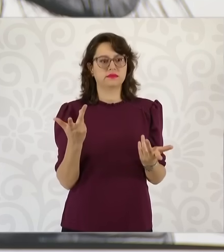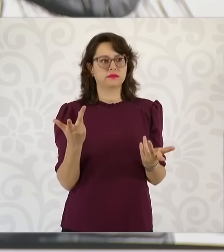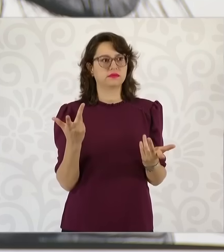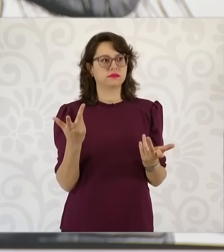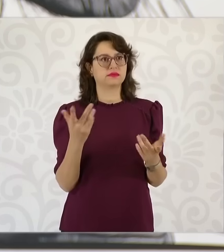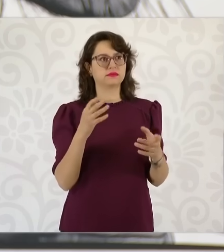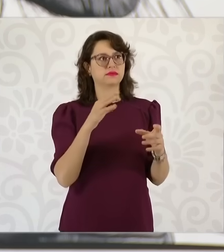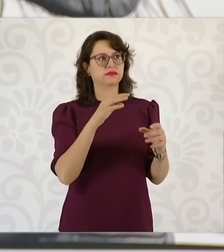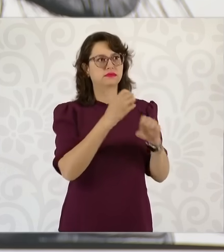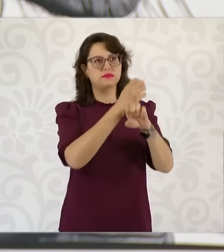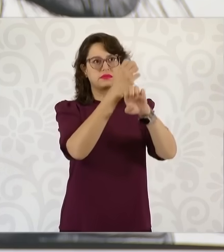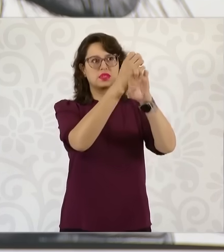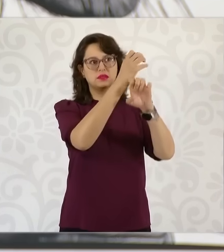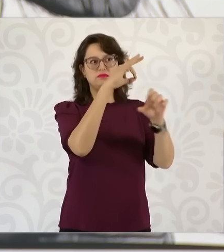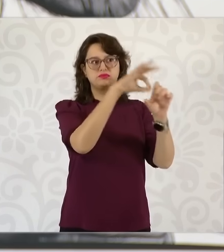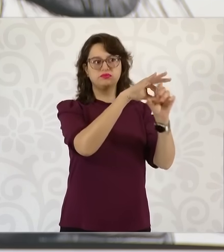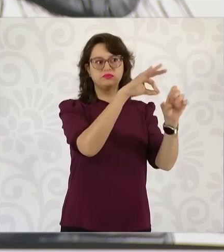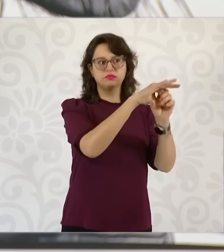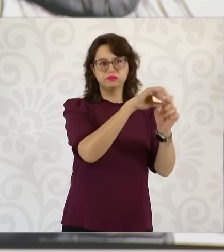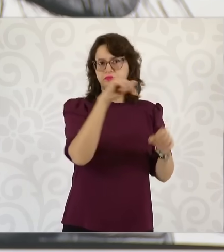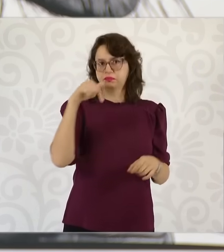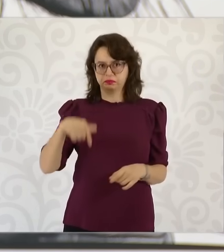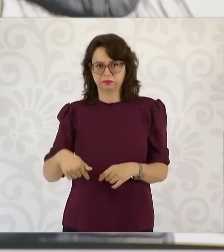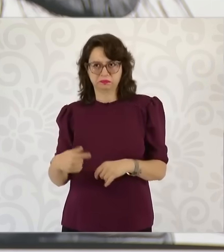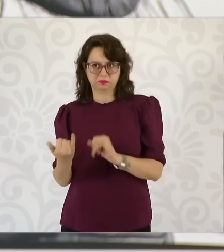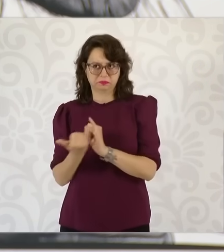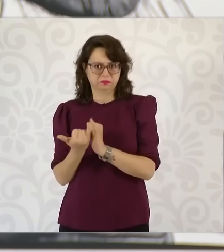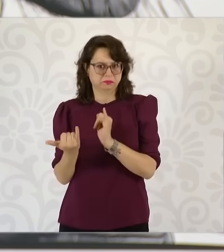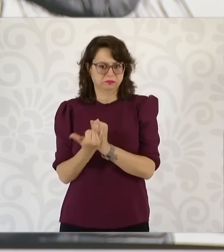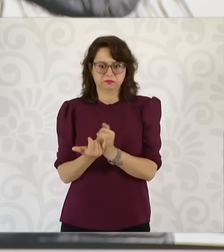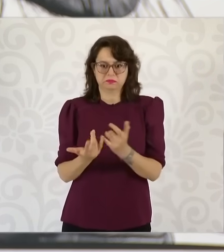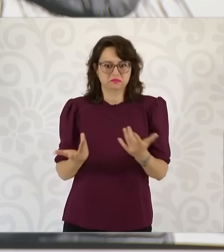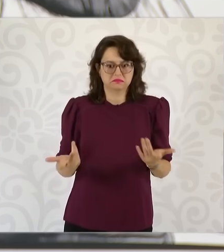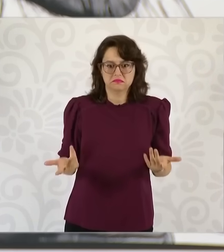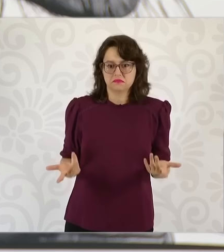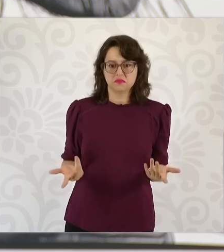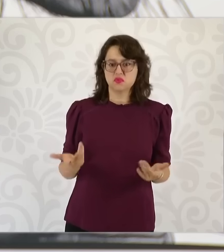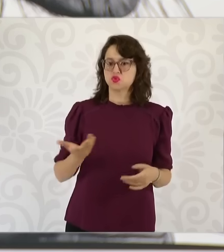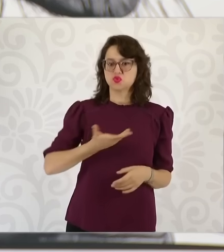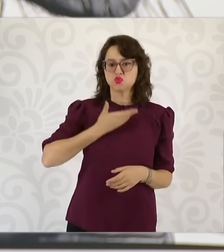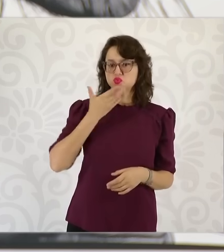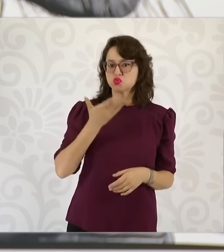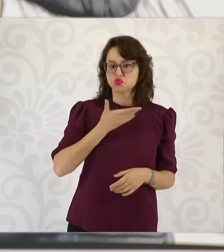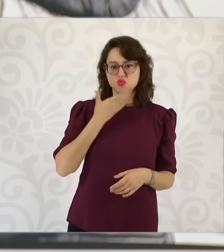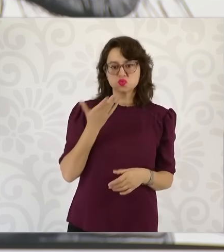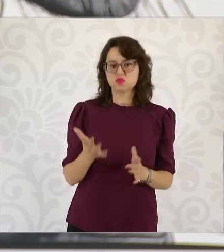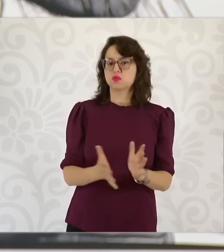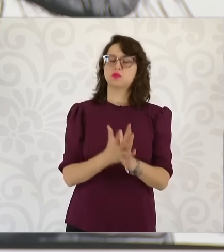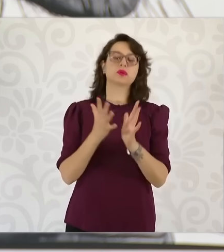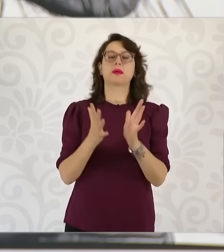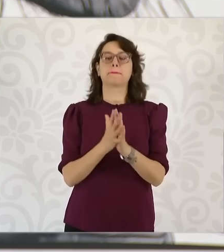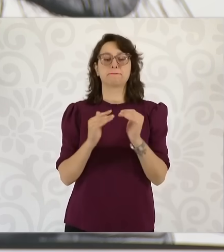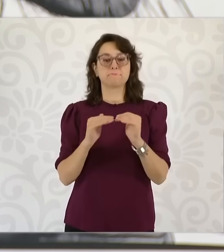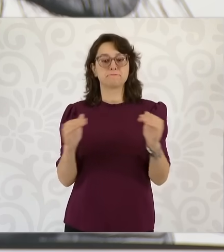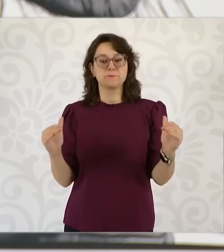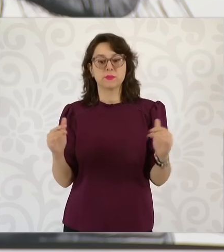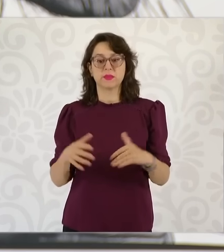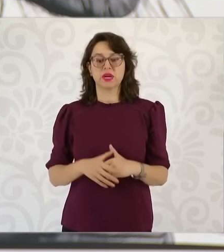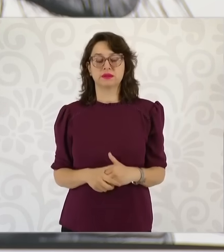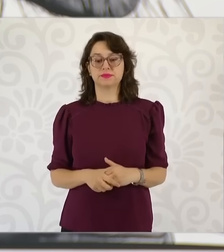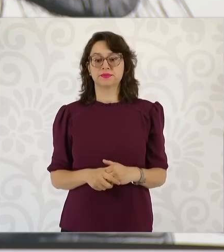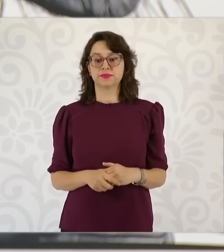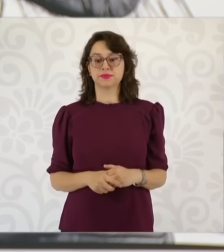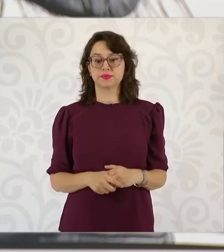a jueces y a juezas. Entonces, es una práctica. Incluso en algunos